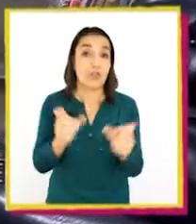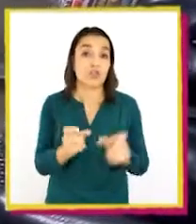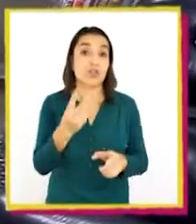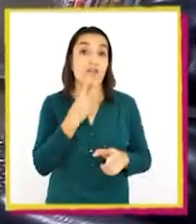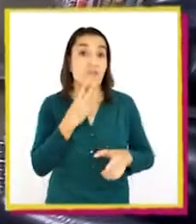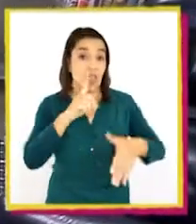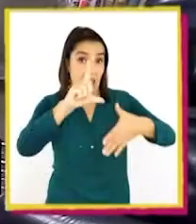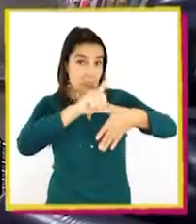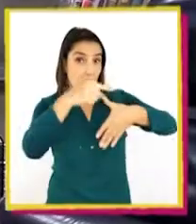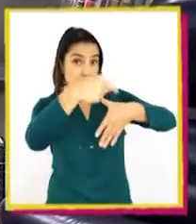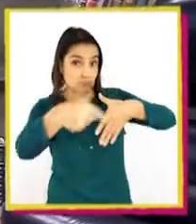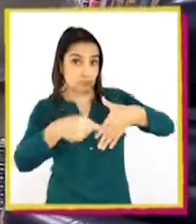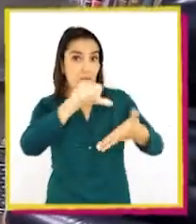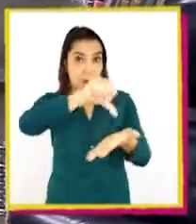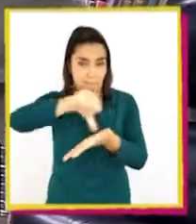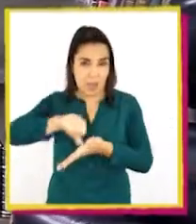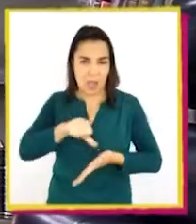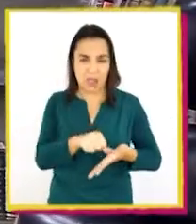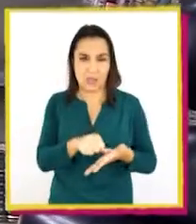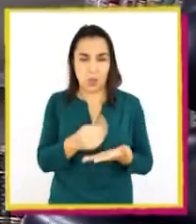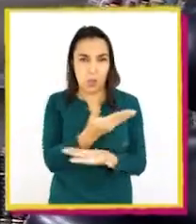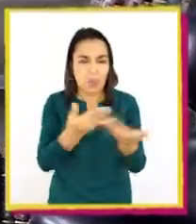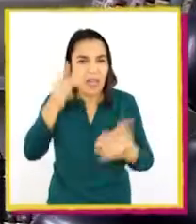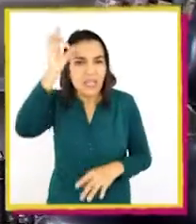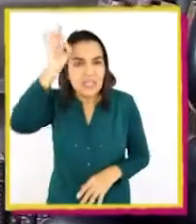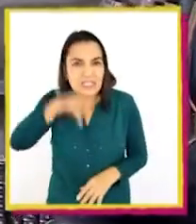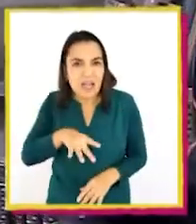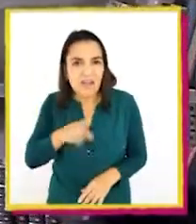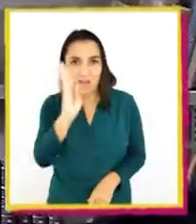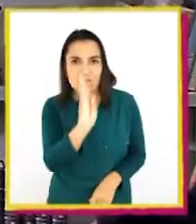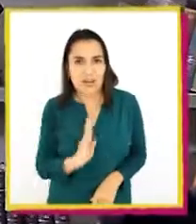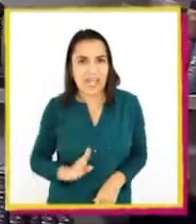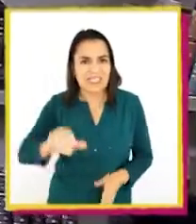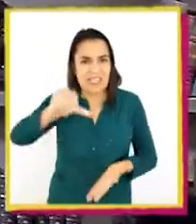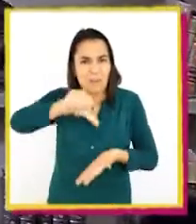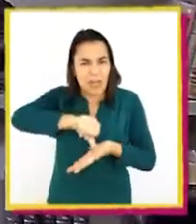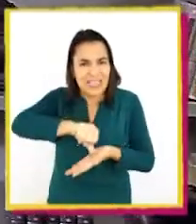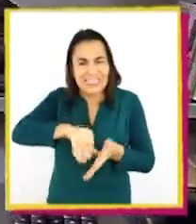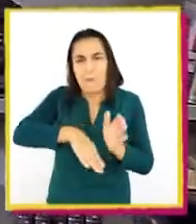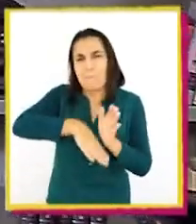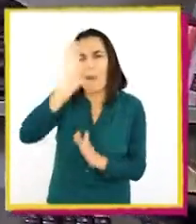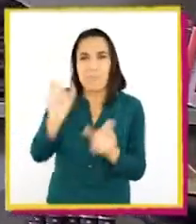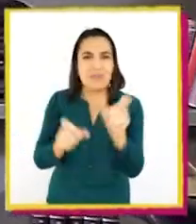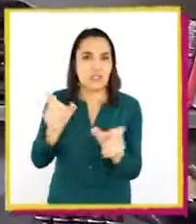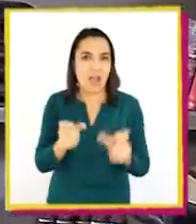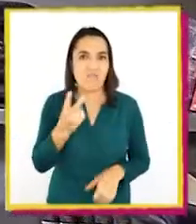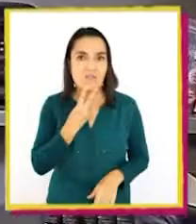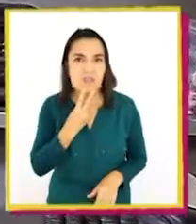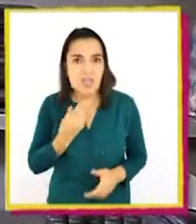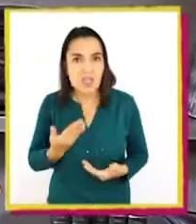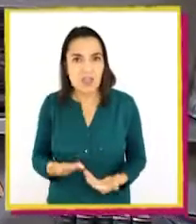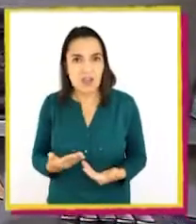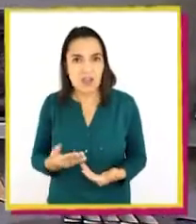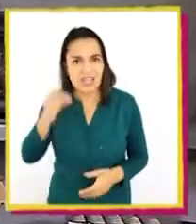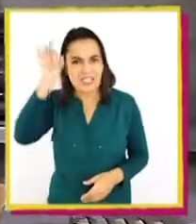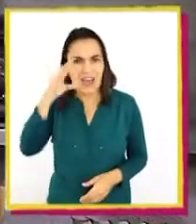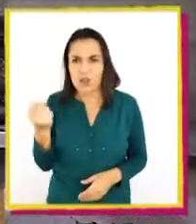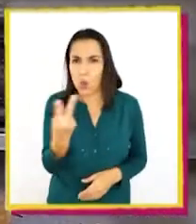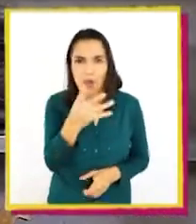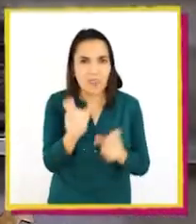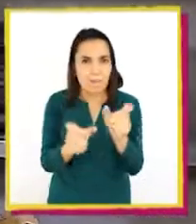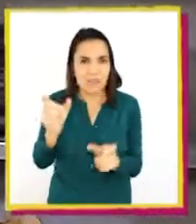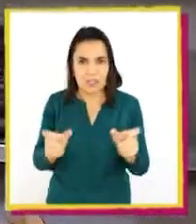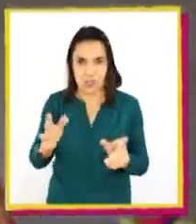latinoamericanos tenemos. ¿Y sabían ustedes que Brasil es el país de Sudamérica donde viven más personas? ¿Saben cuánta